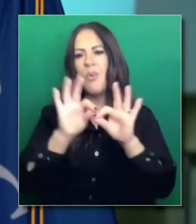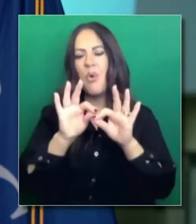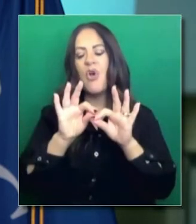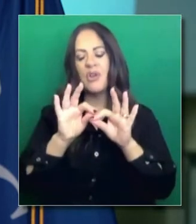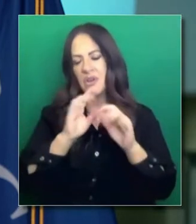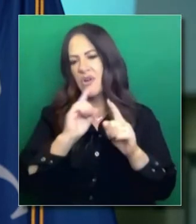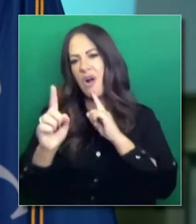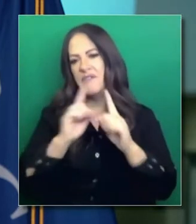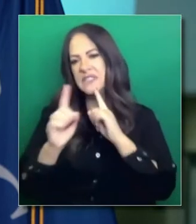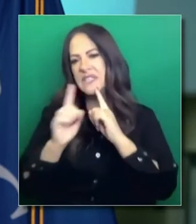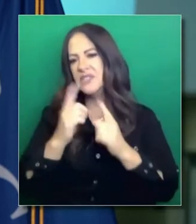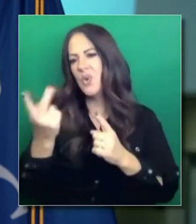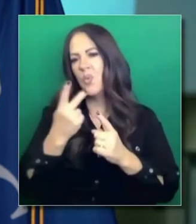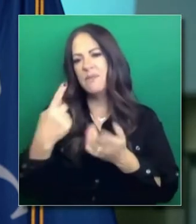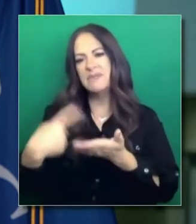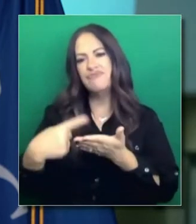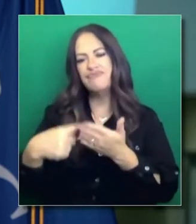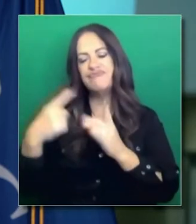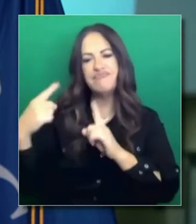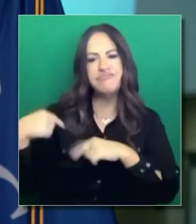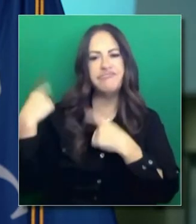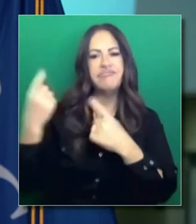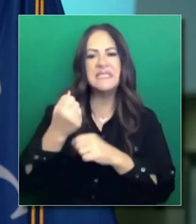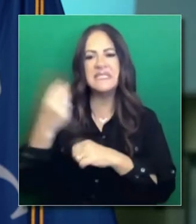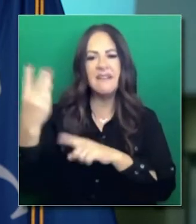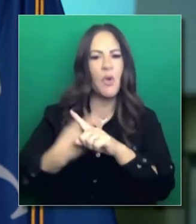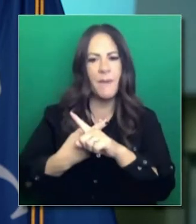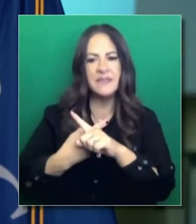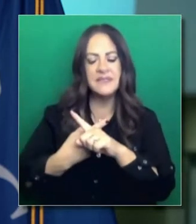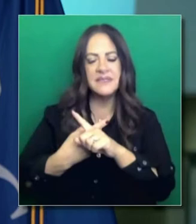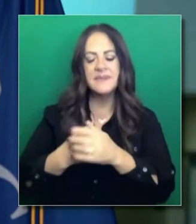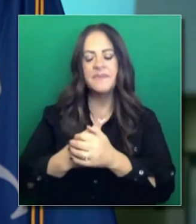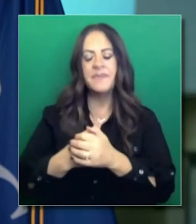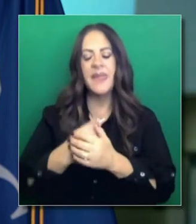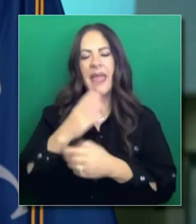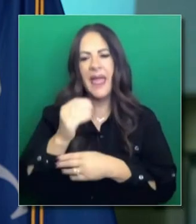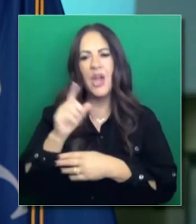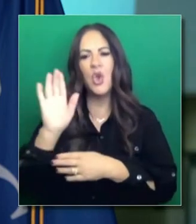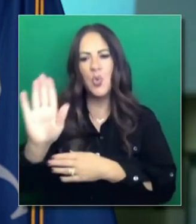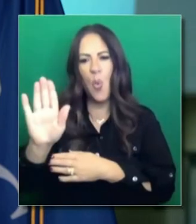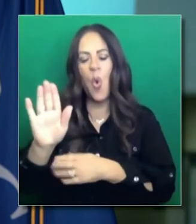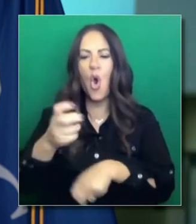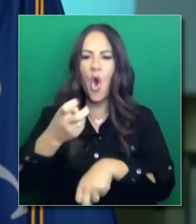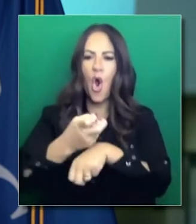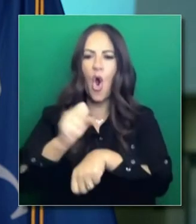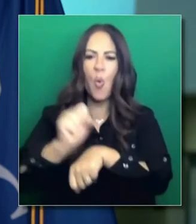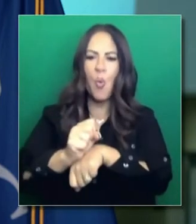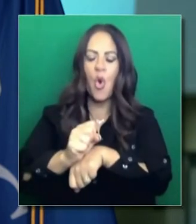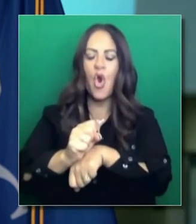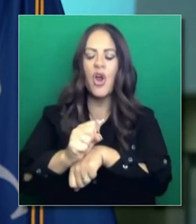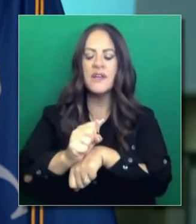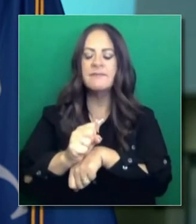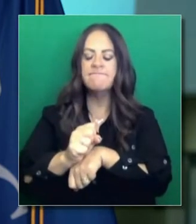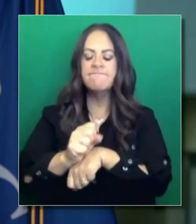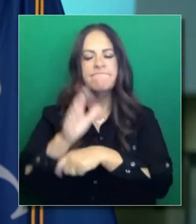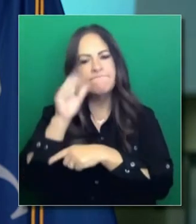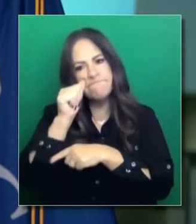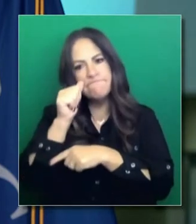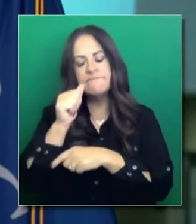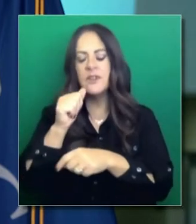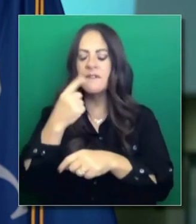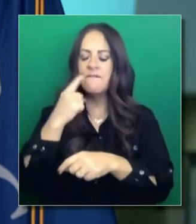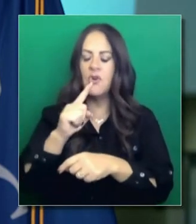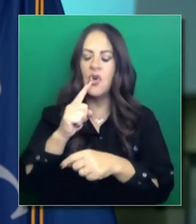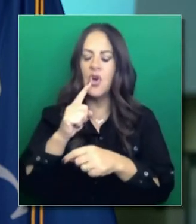conversaciones muy francas, muy abiertas, él y yo, en los últimos meses, y gracias por insistir en apoyo real,